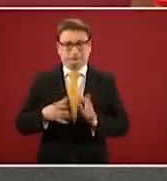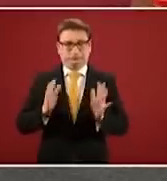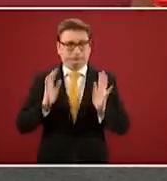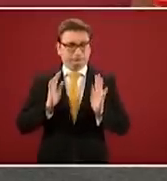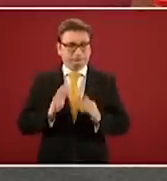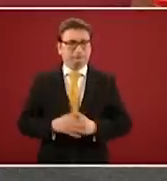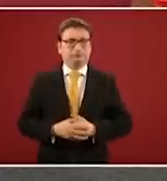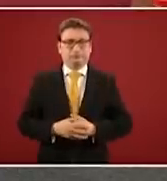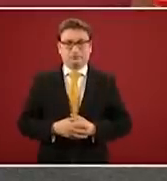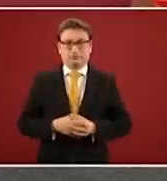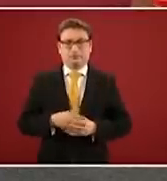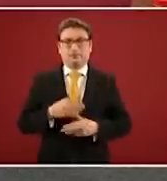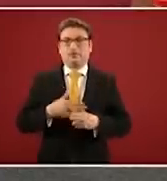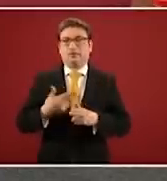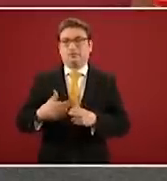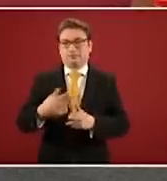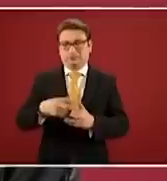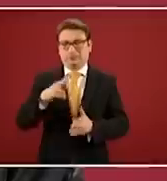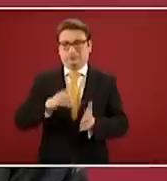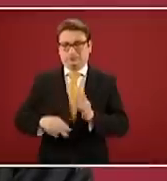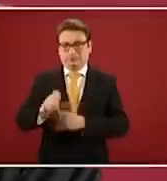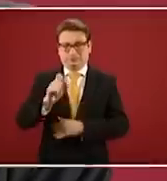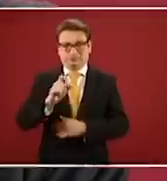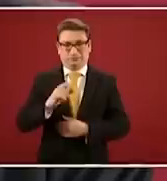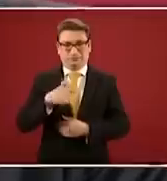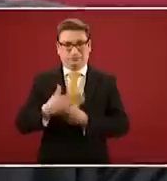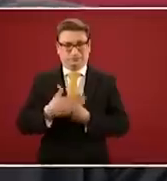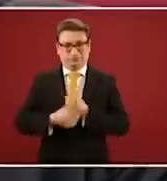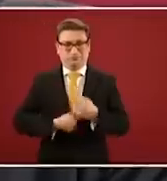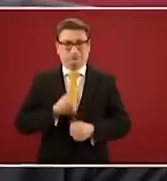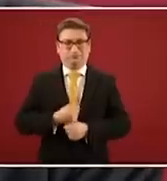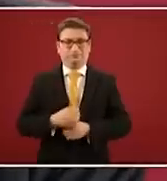Cuando menos hasta el año próximo.